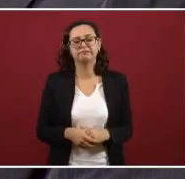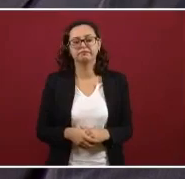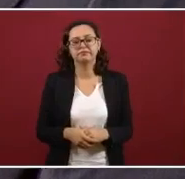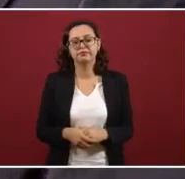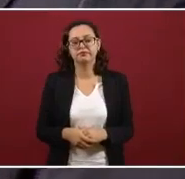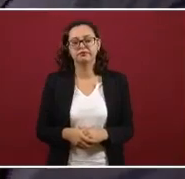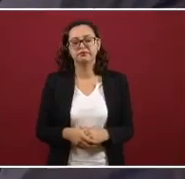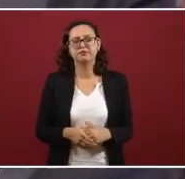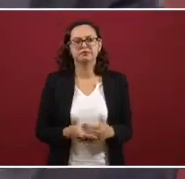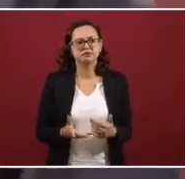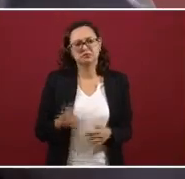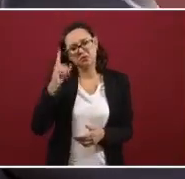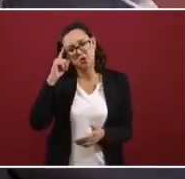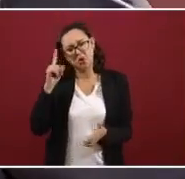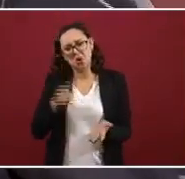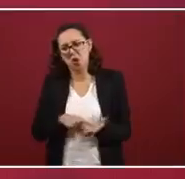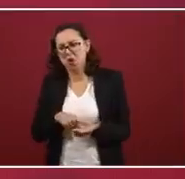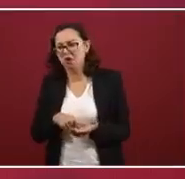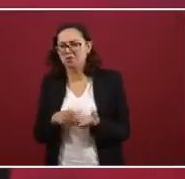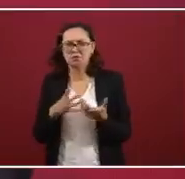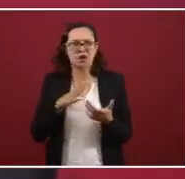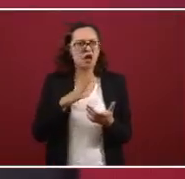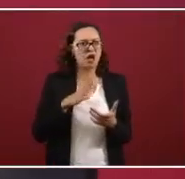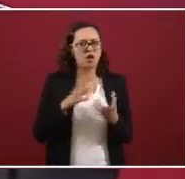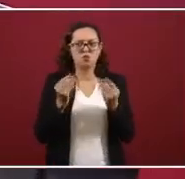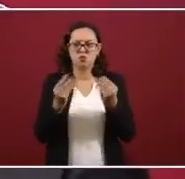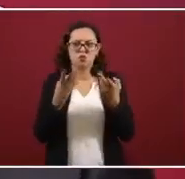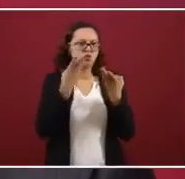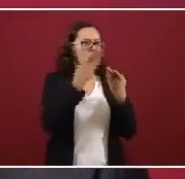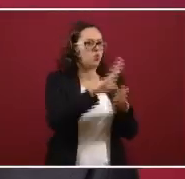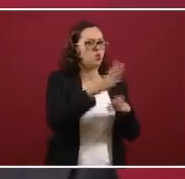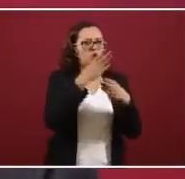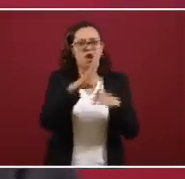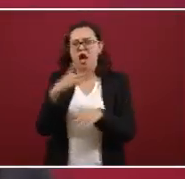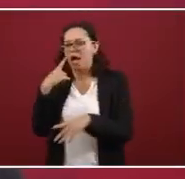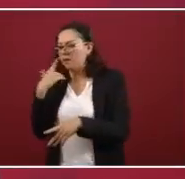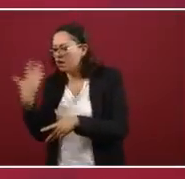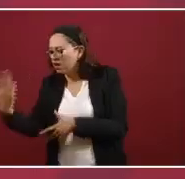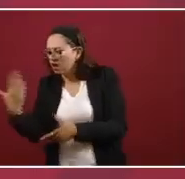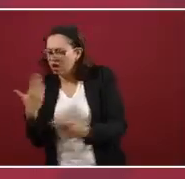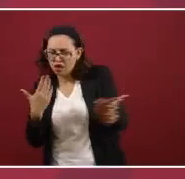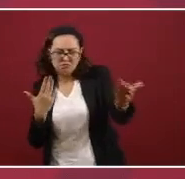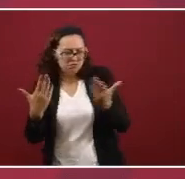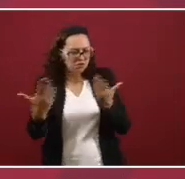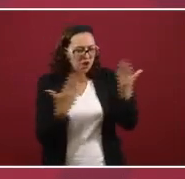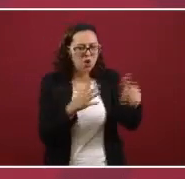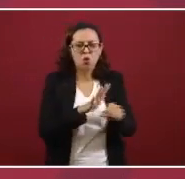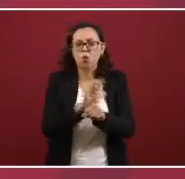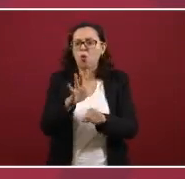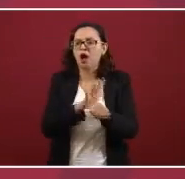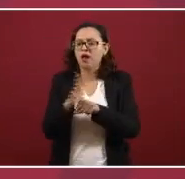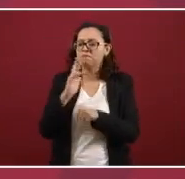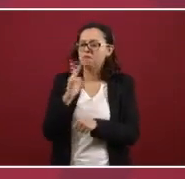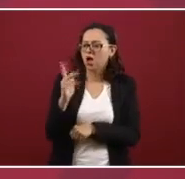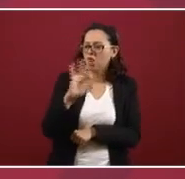como hay competencia, hay que ver cuáles son las mejores tasas.